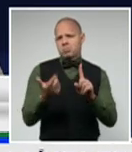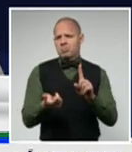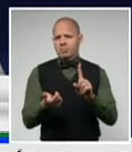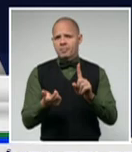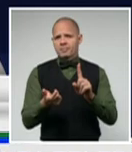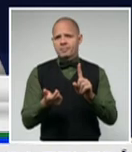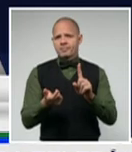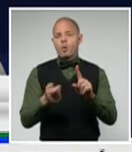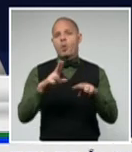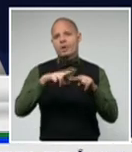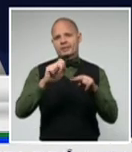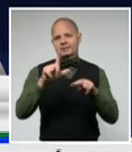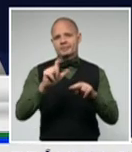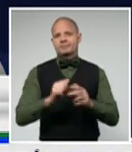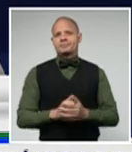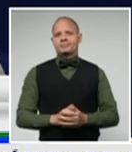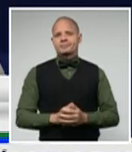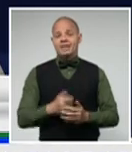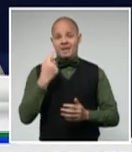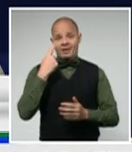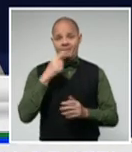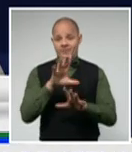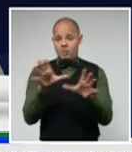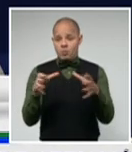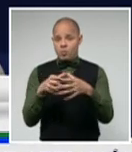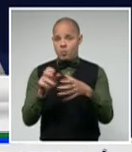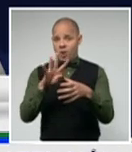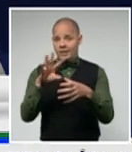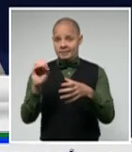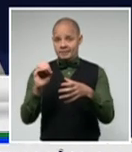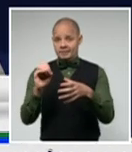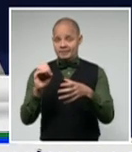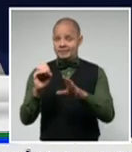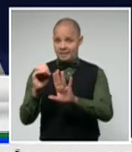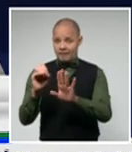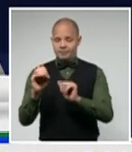de Holguín. Y con estas 40 altas pues se acumulan